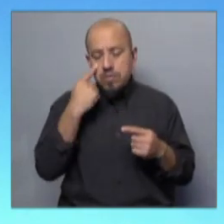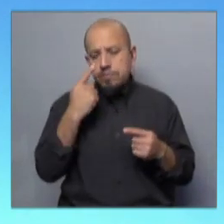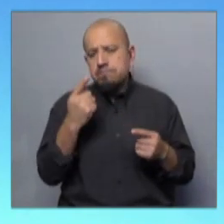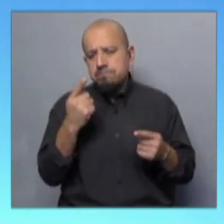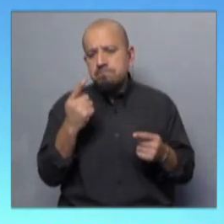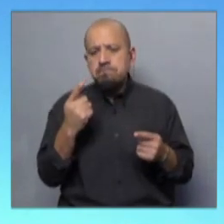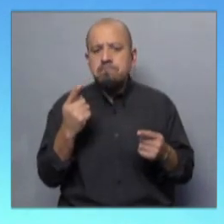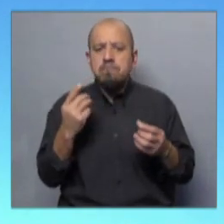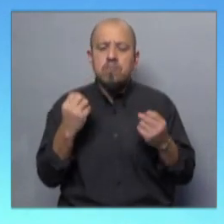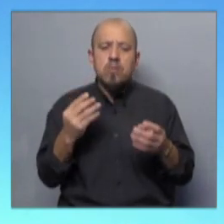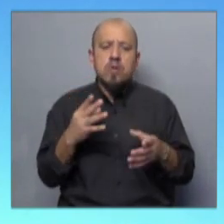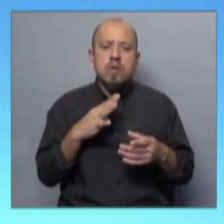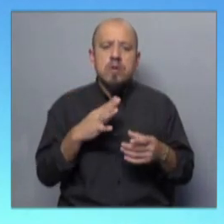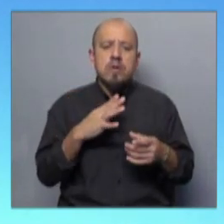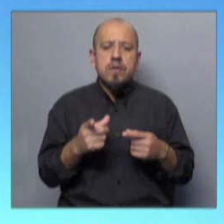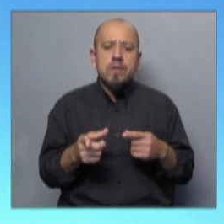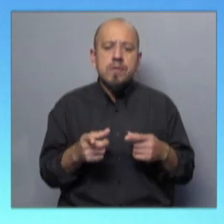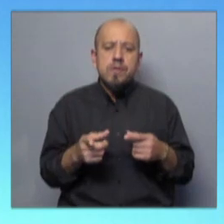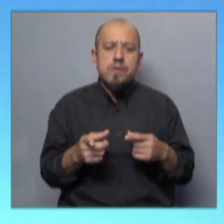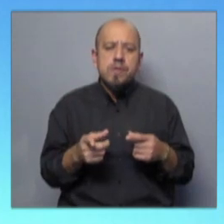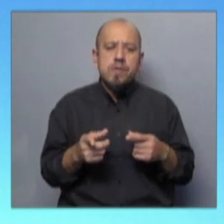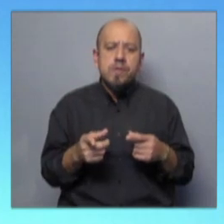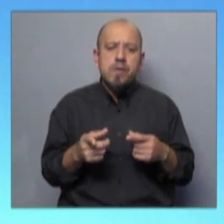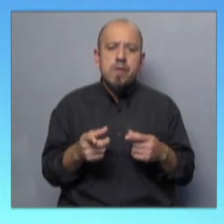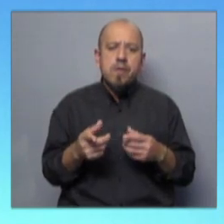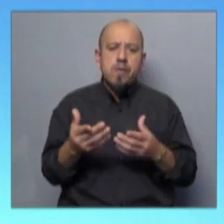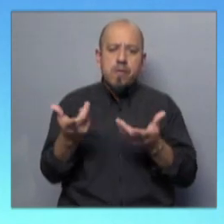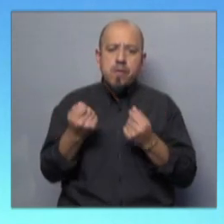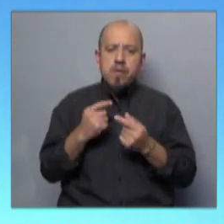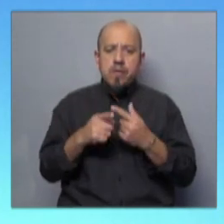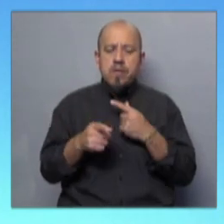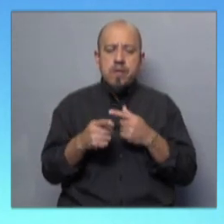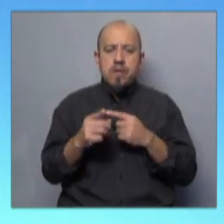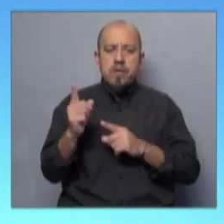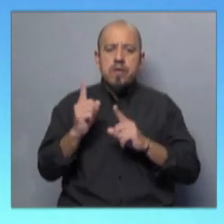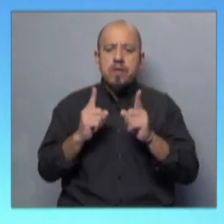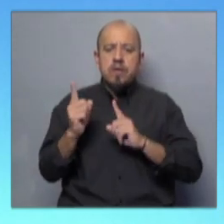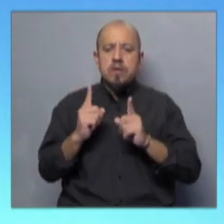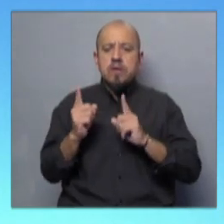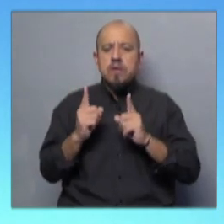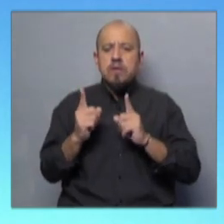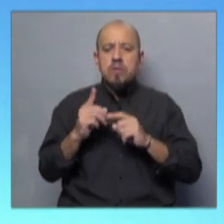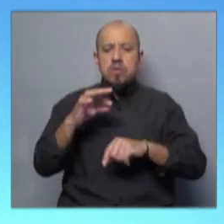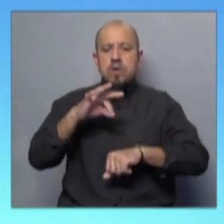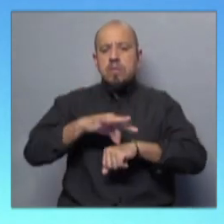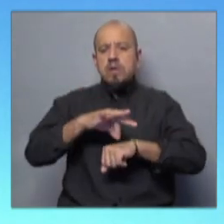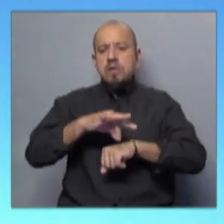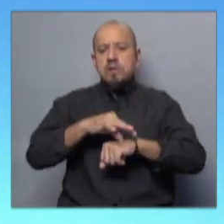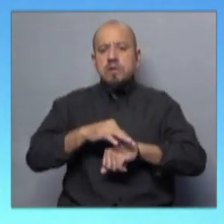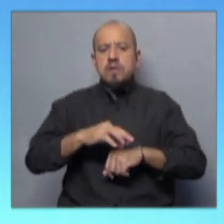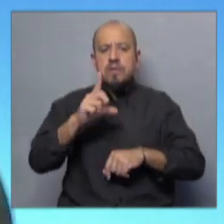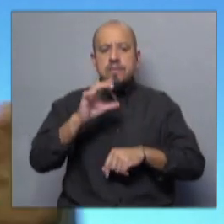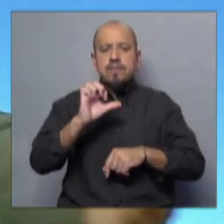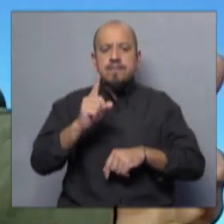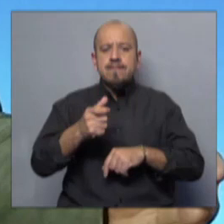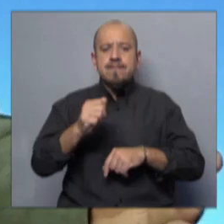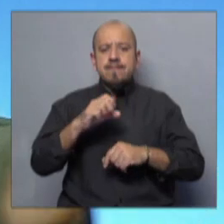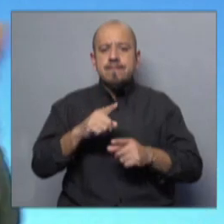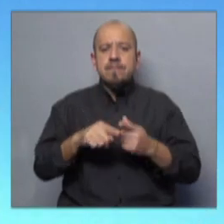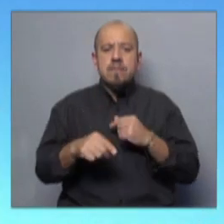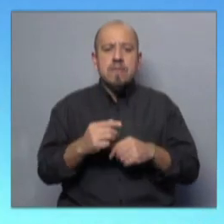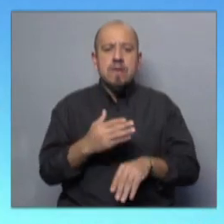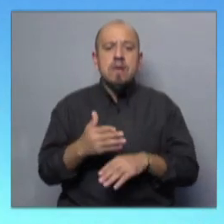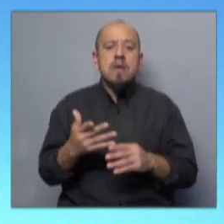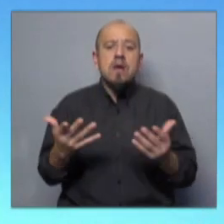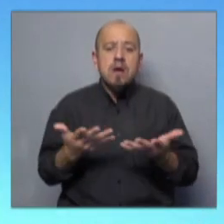porque contamos con el aporte de la cátedra en medicina legal de la facultad de medicina de hace dos años antes no lo teníamos